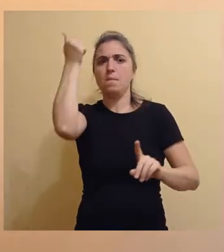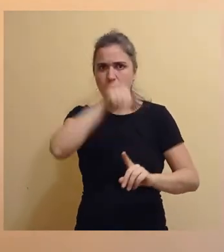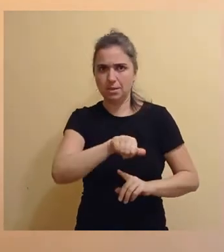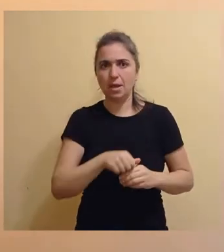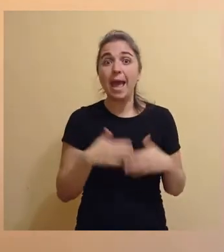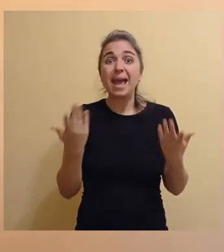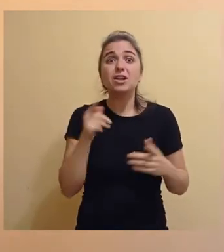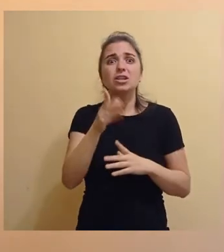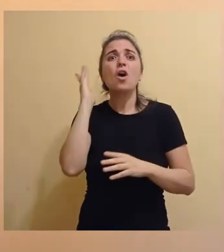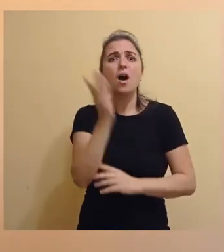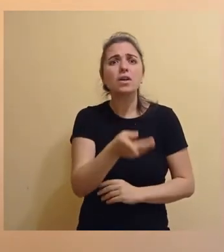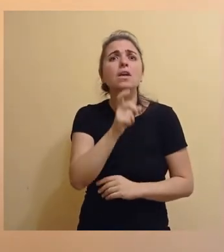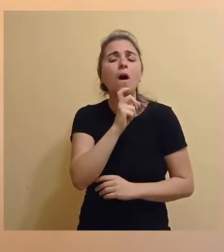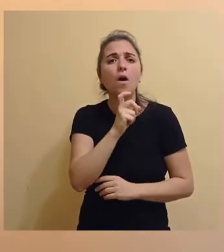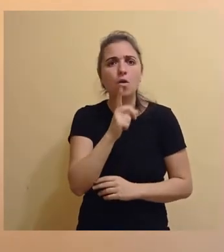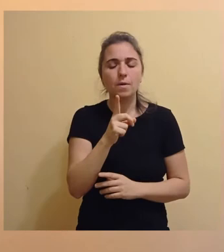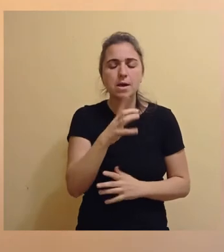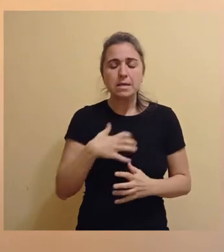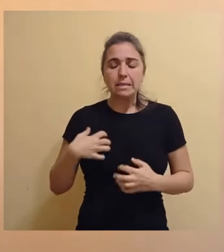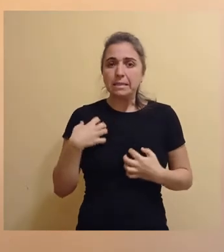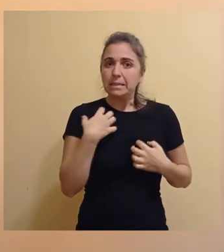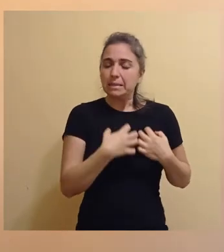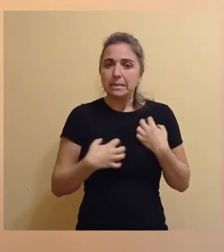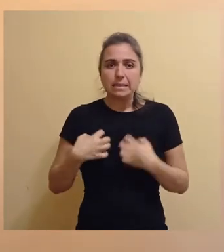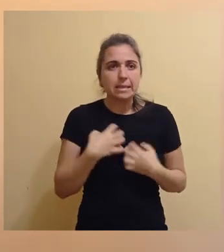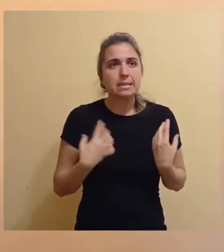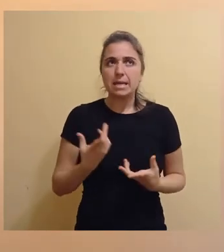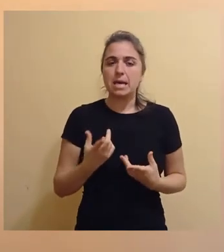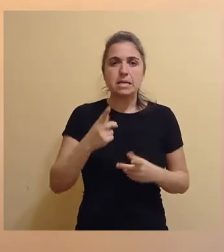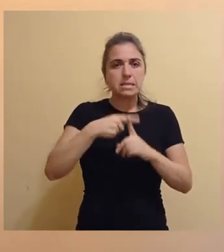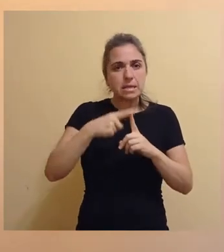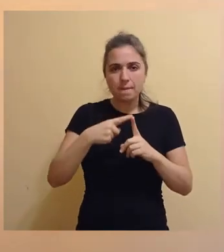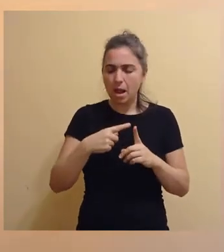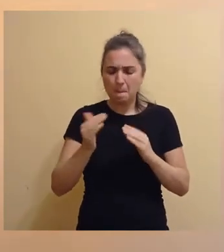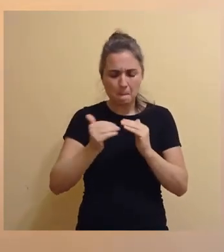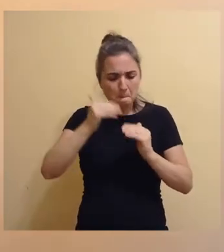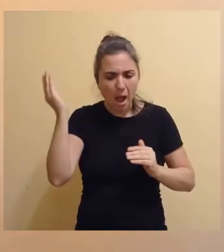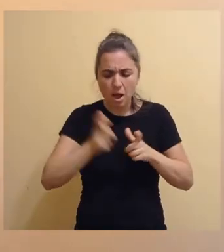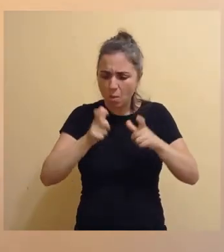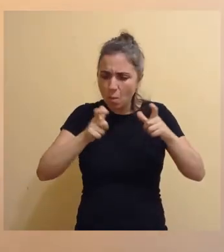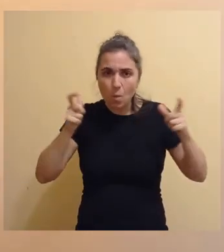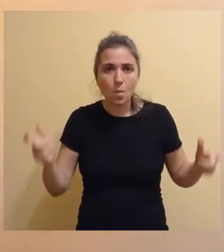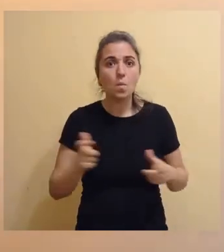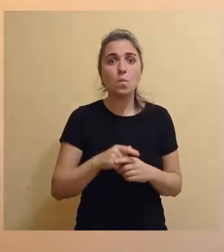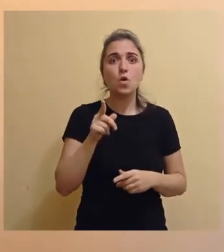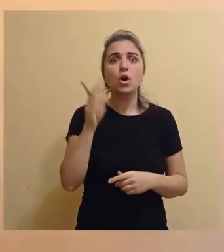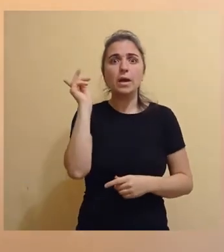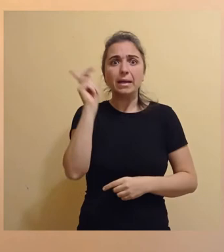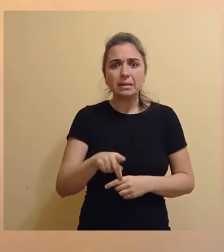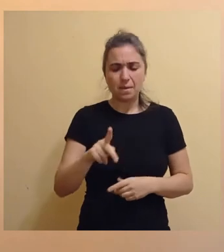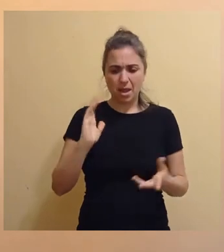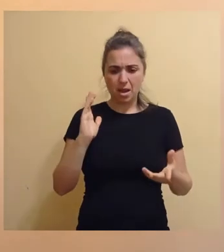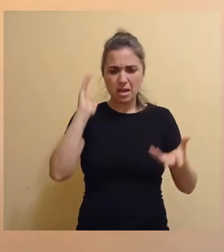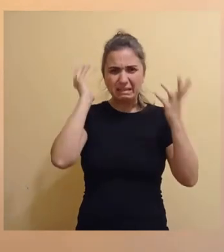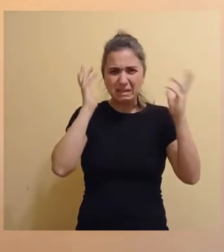¿no? Que también sería una violencia machista. Entonces, eso que afecta como en la ansiedad, ¿no? Hay mayores niveles de ansiedad,